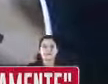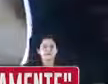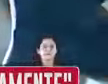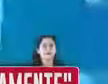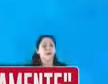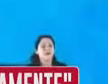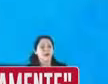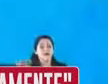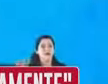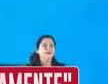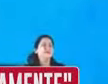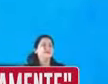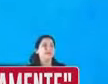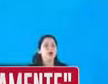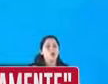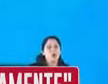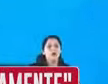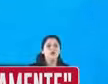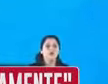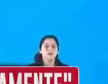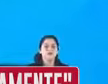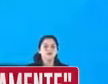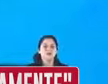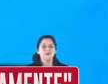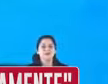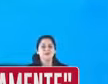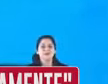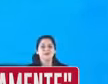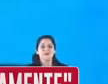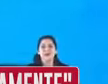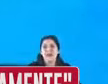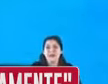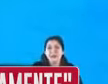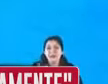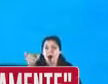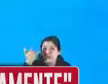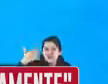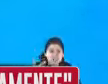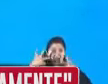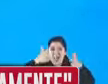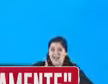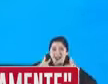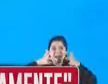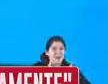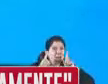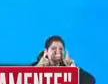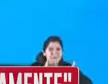no estoy diciendo no estoy diciendo nada que ya no haya dicho si alguien